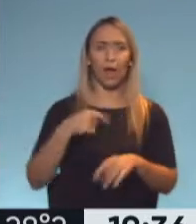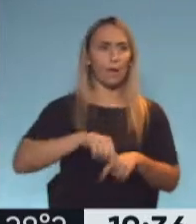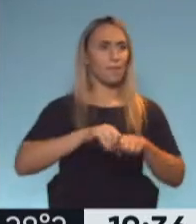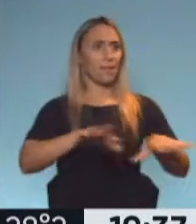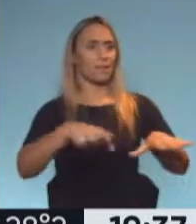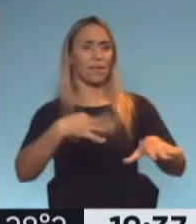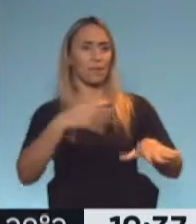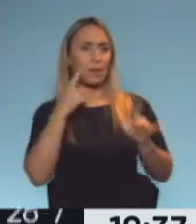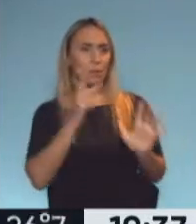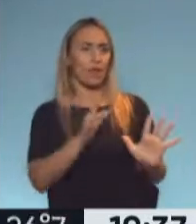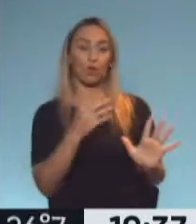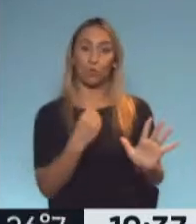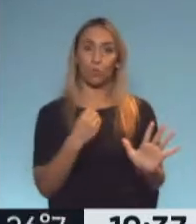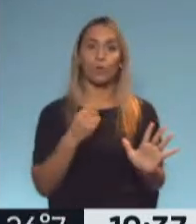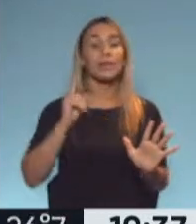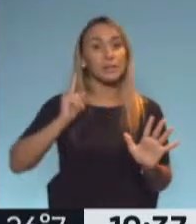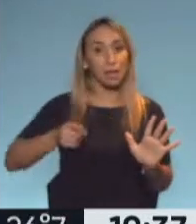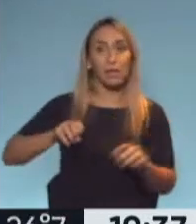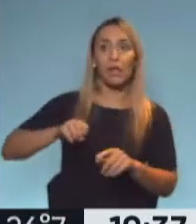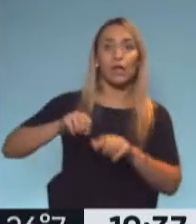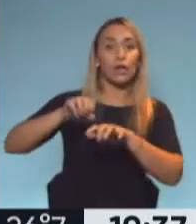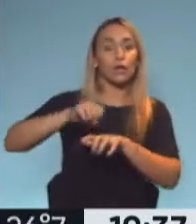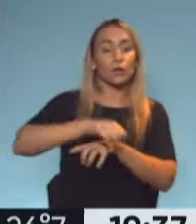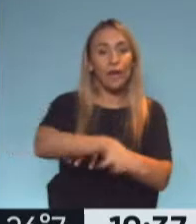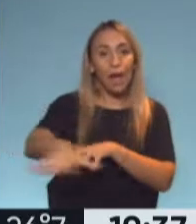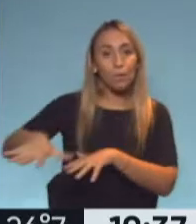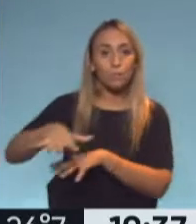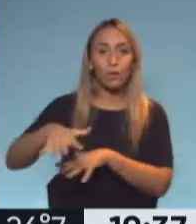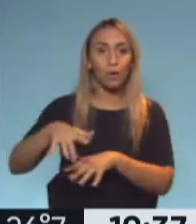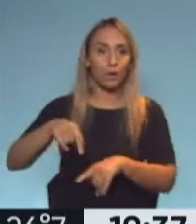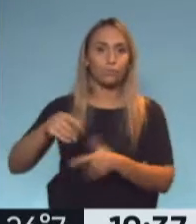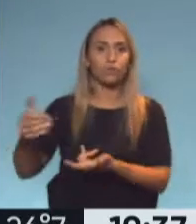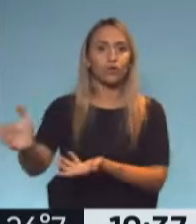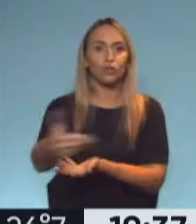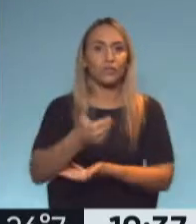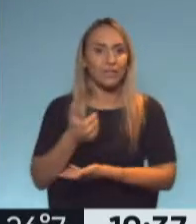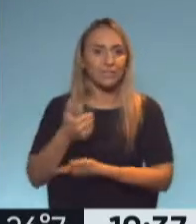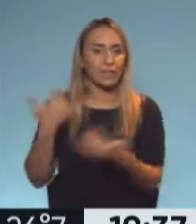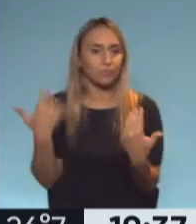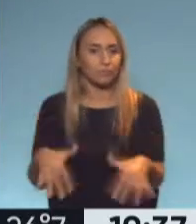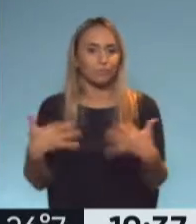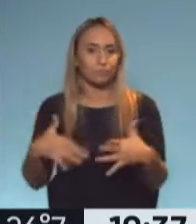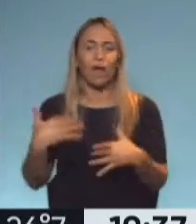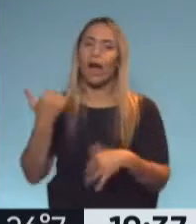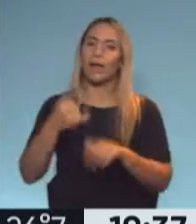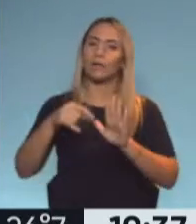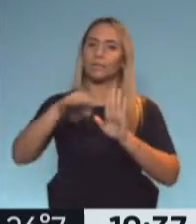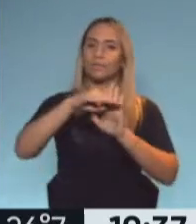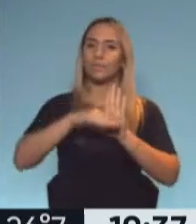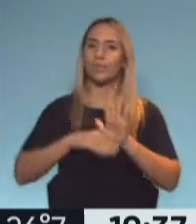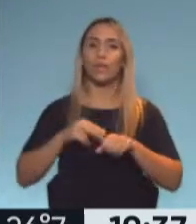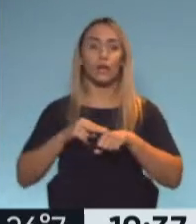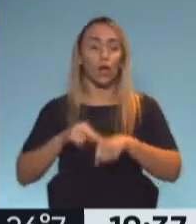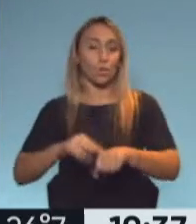en el sector rural, que estamos en plena etapa de cosecha gruesa. O sea que hay una serie de recomendaciones que acaba de decirnos